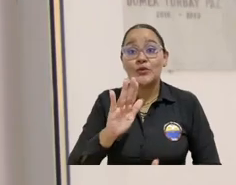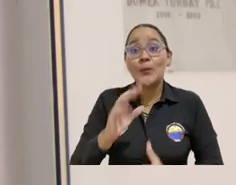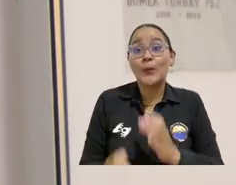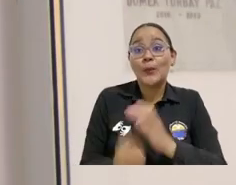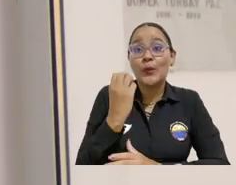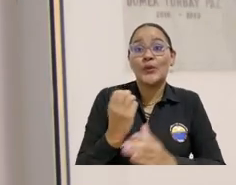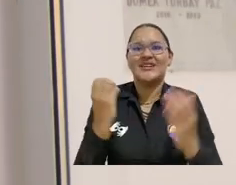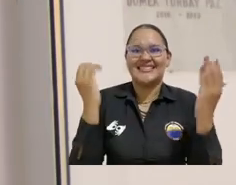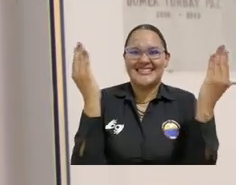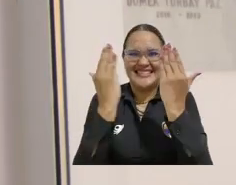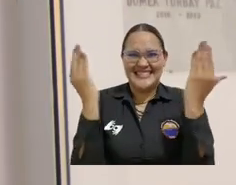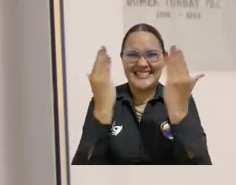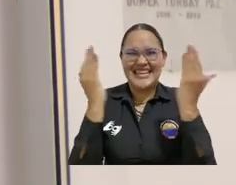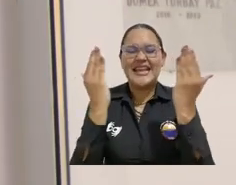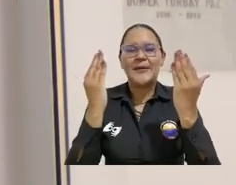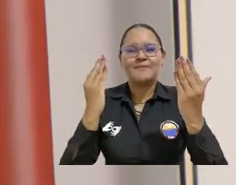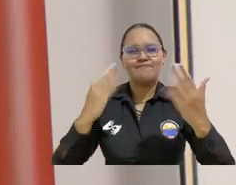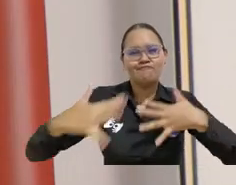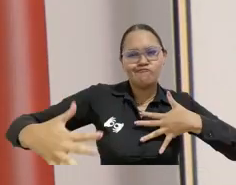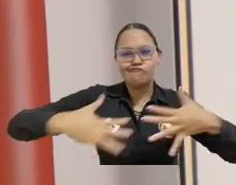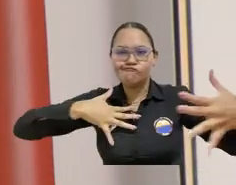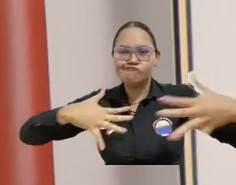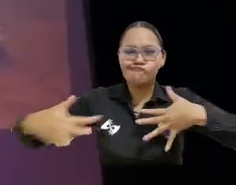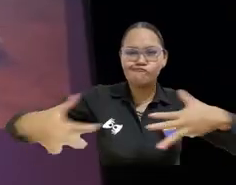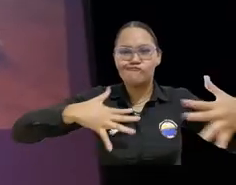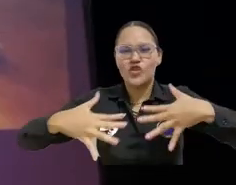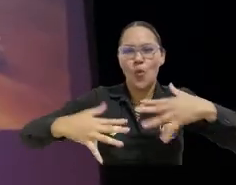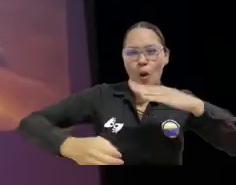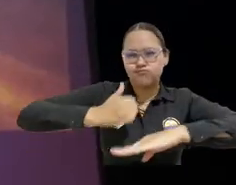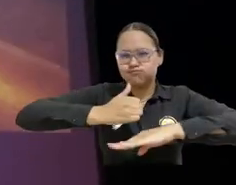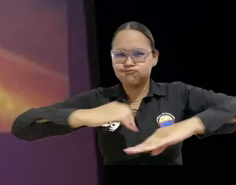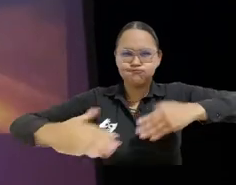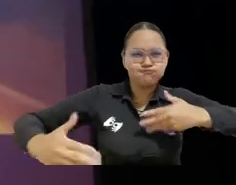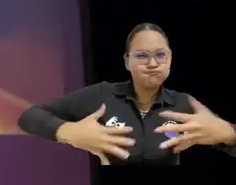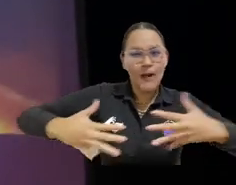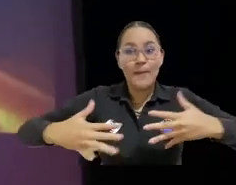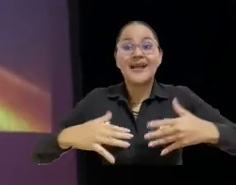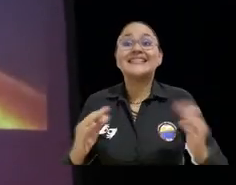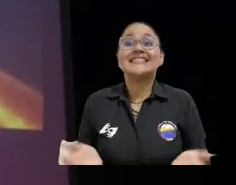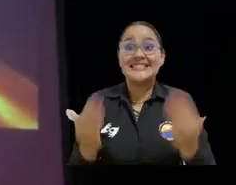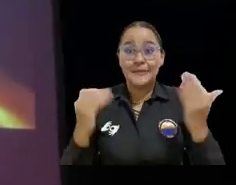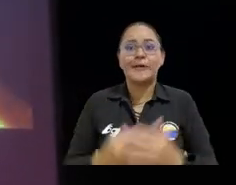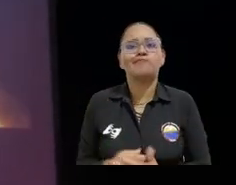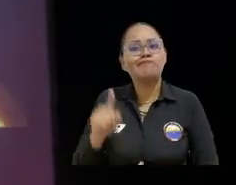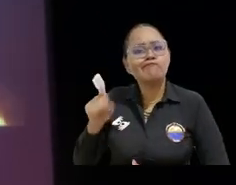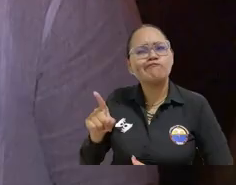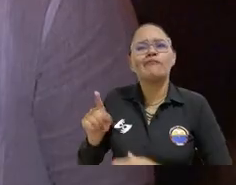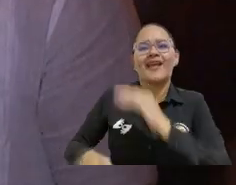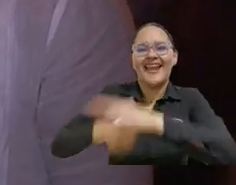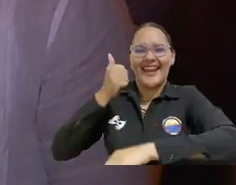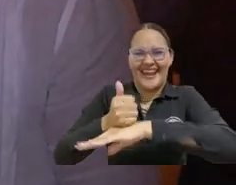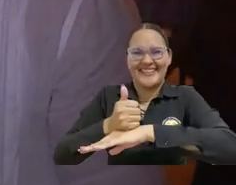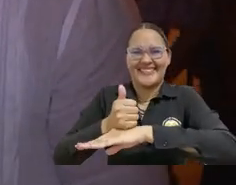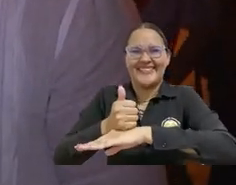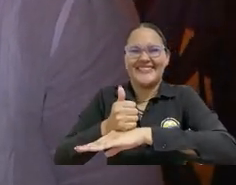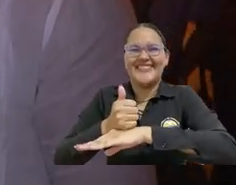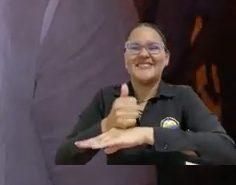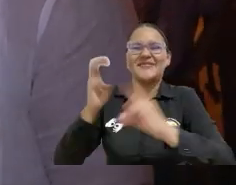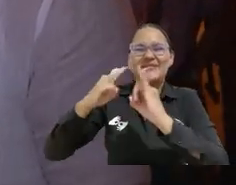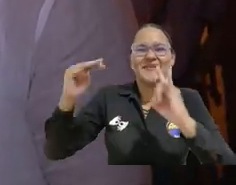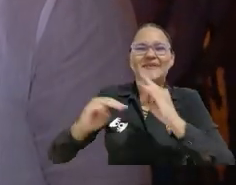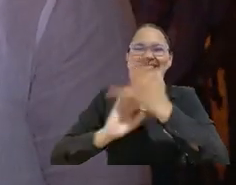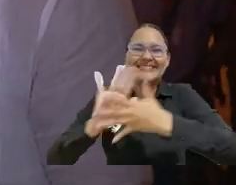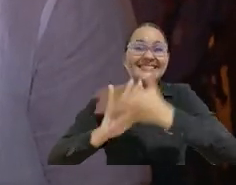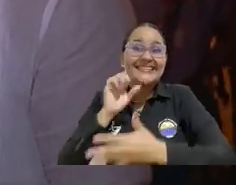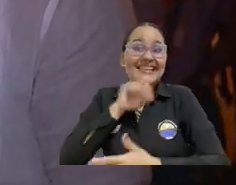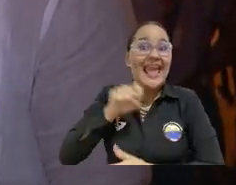Magdalena. Cuanto a la producción del cine, tema actoral, de dirección, la verdad, fantástico. Gracias a la gestión del